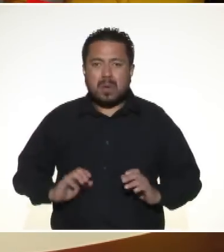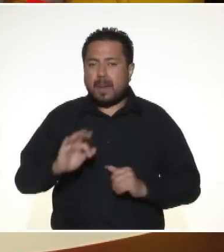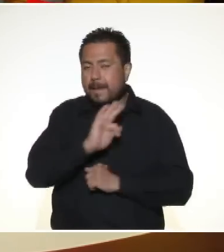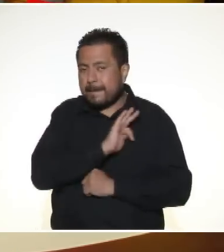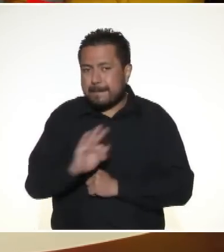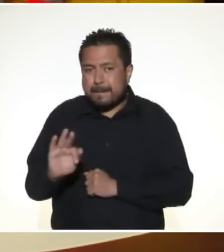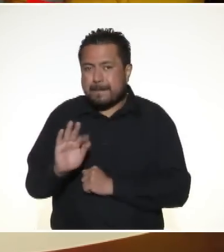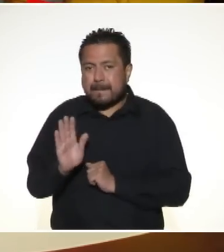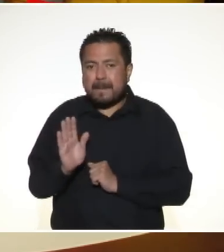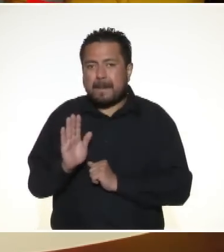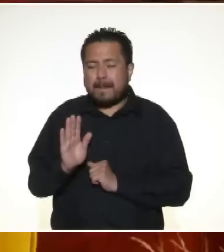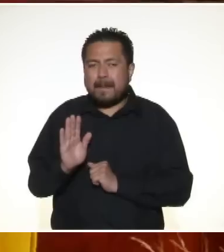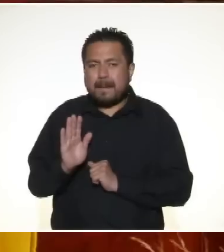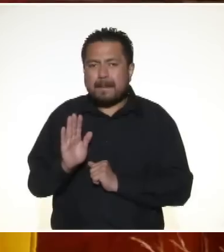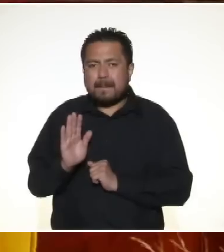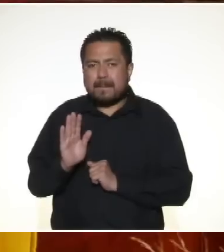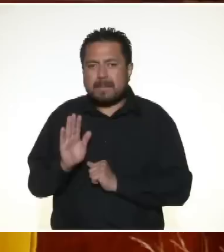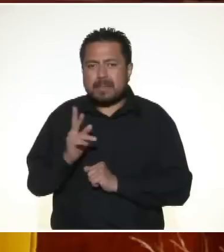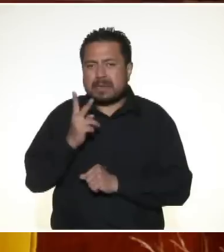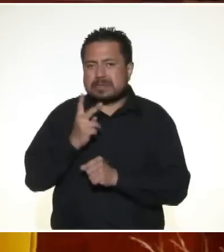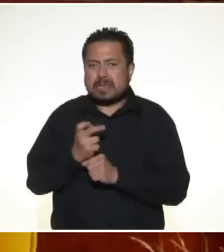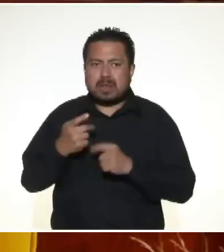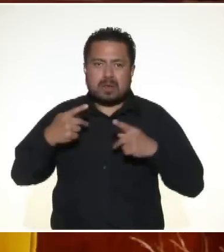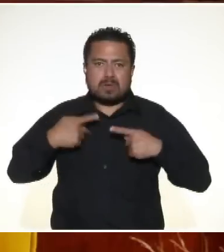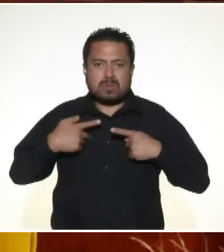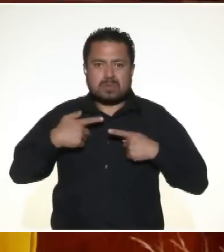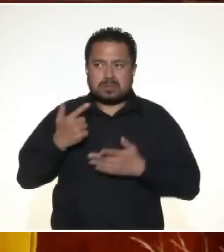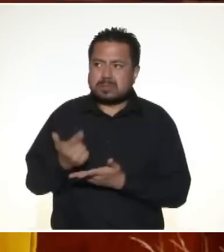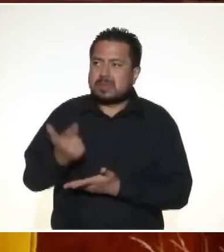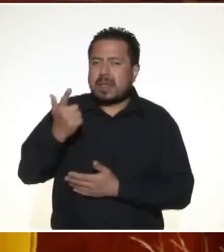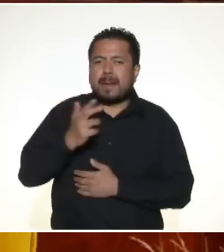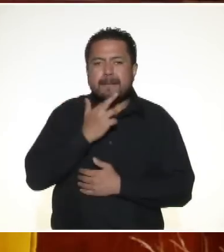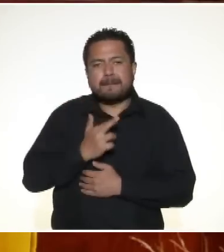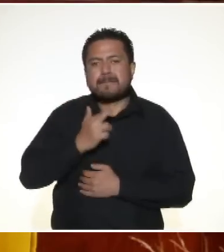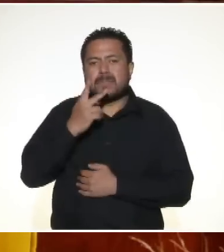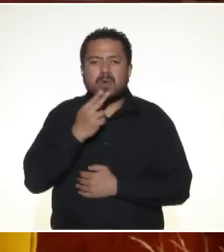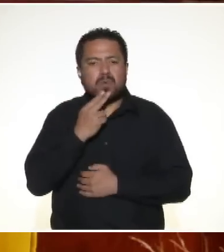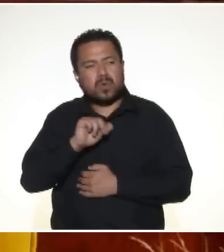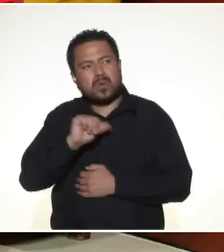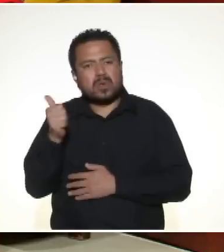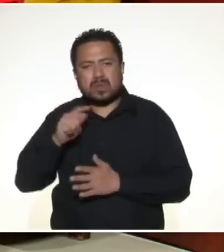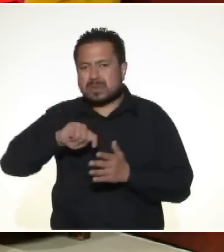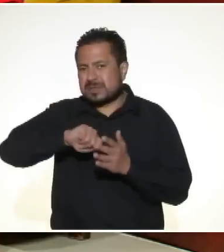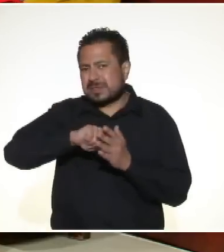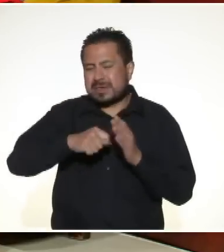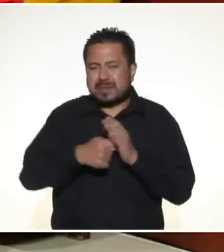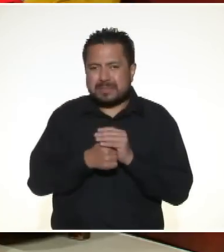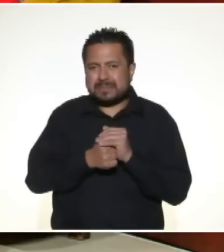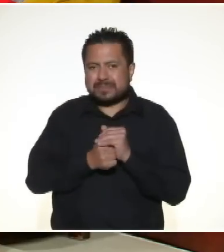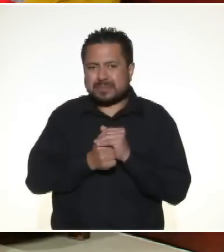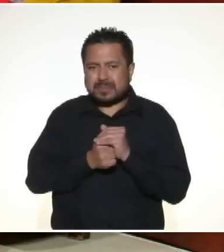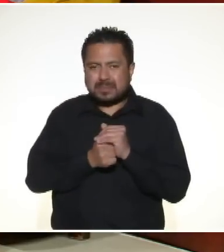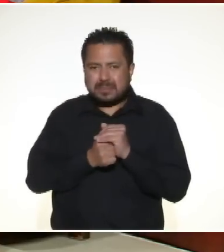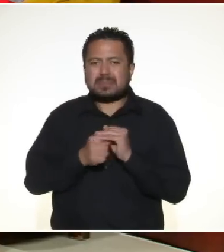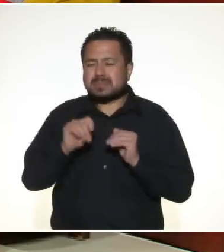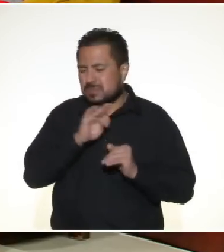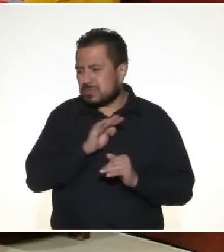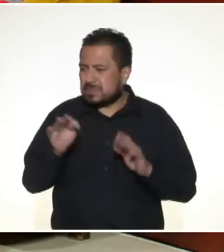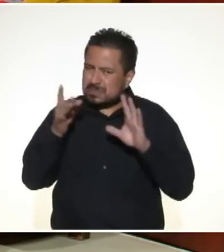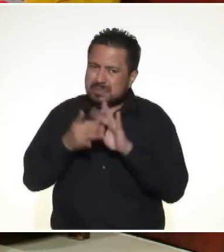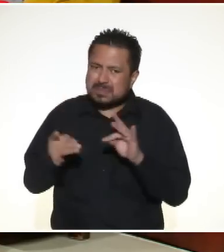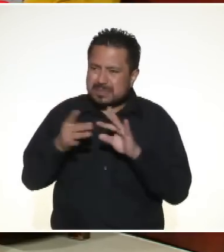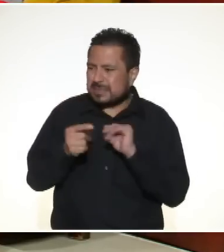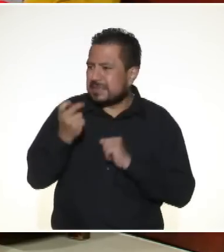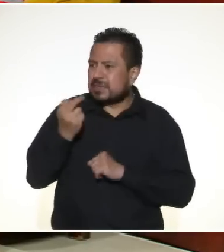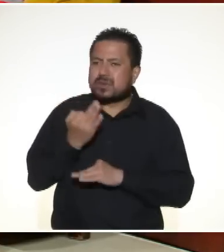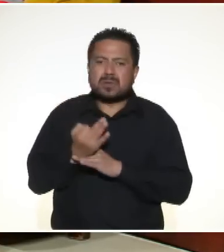puedo convertirme Maniobrar. en segunda víctima, es mejor usar otras estrategias. A eso voy, para que los Que- platicaran, sí, sí, porque sí,